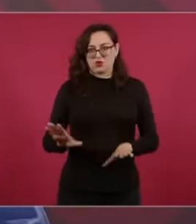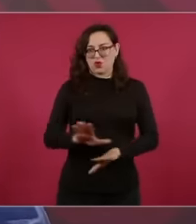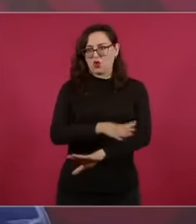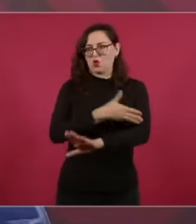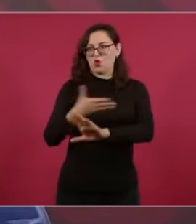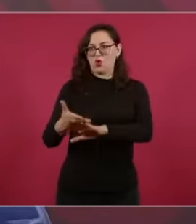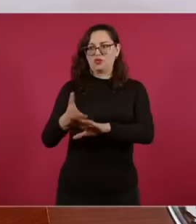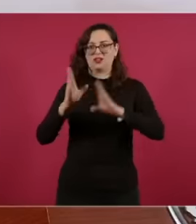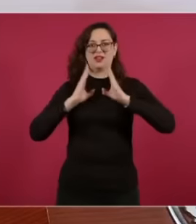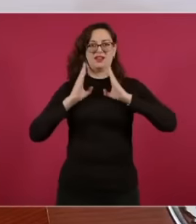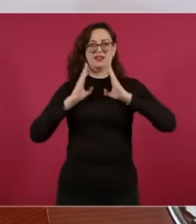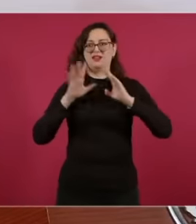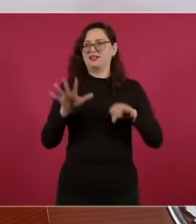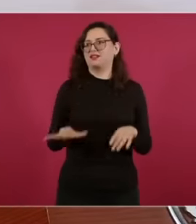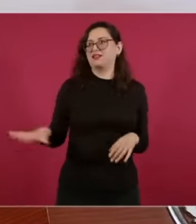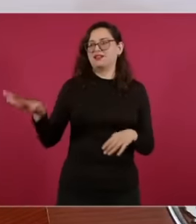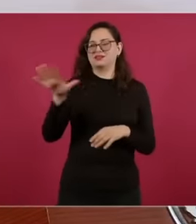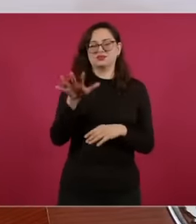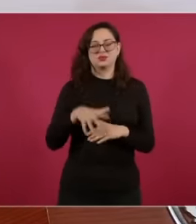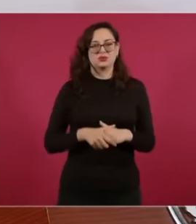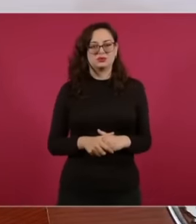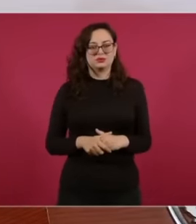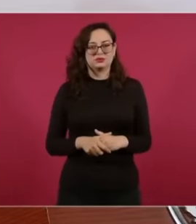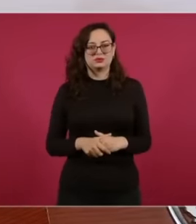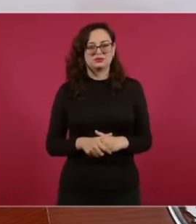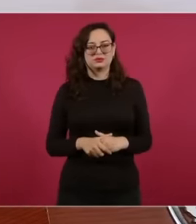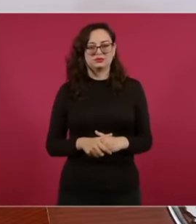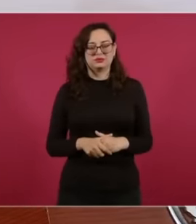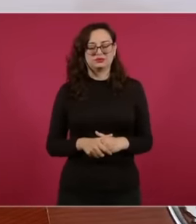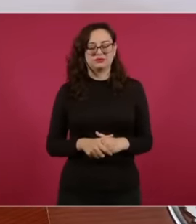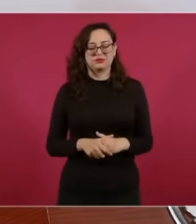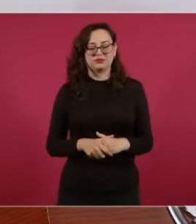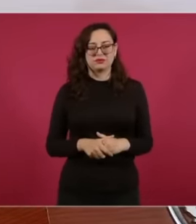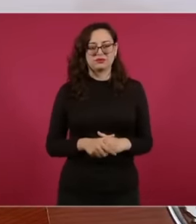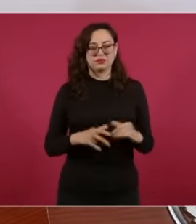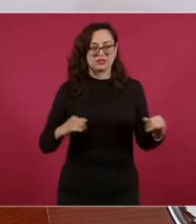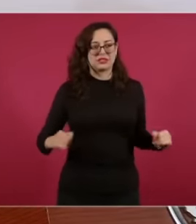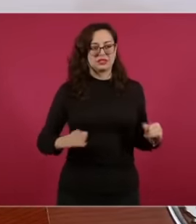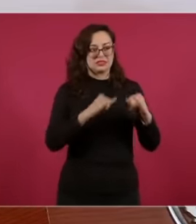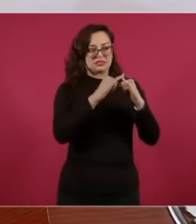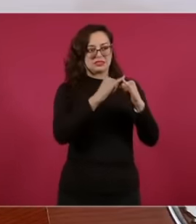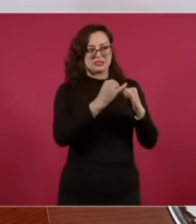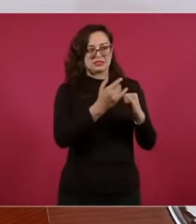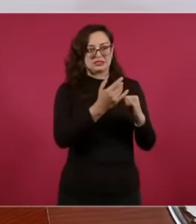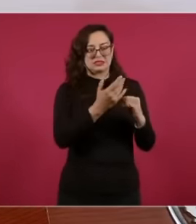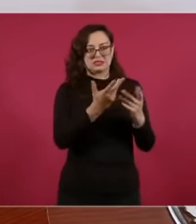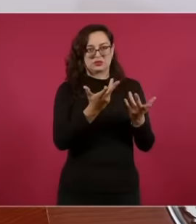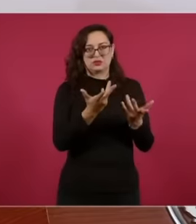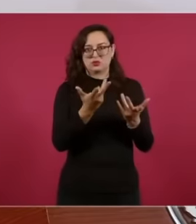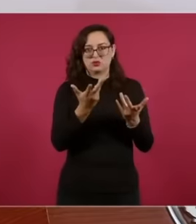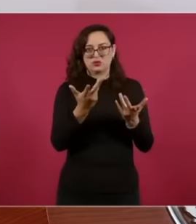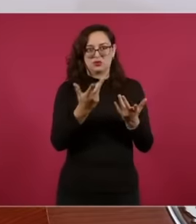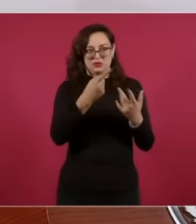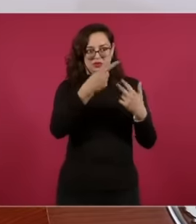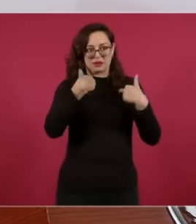No hablo del general Cienfuegos, hablo de lo que